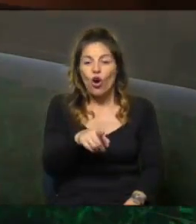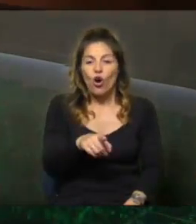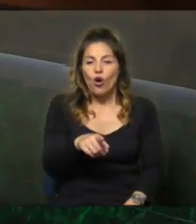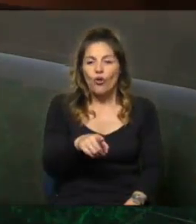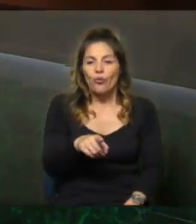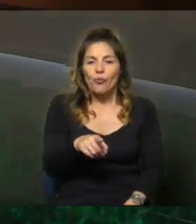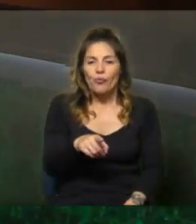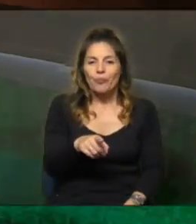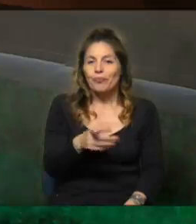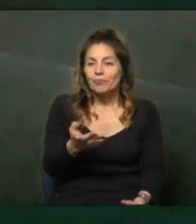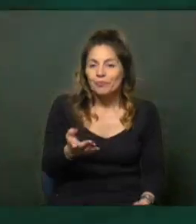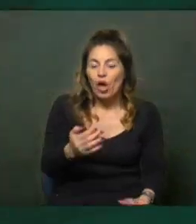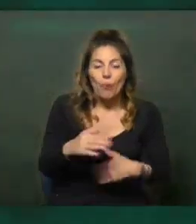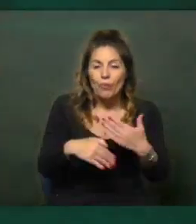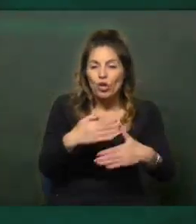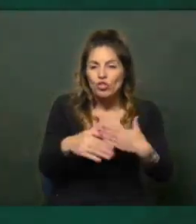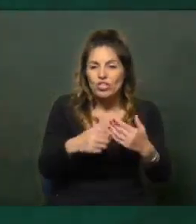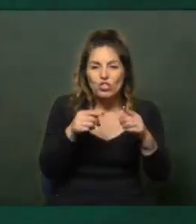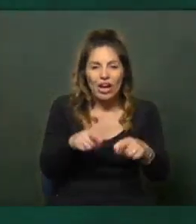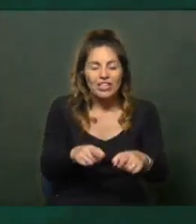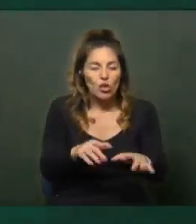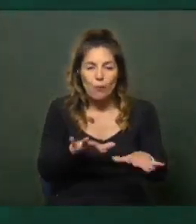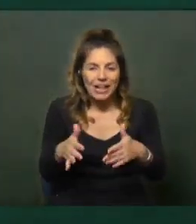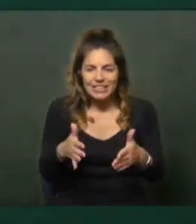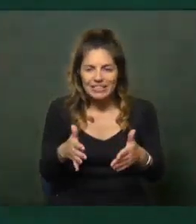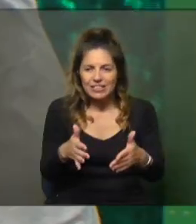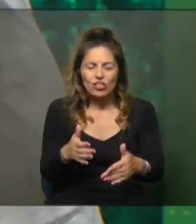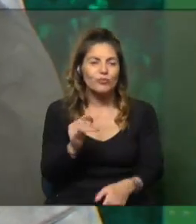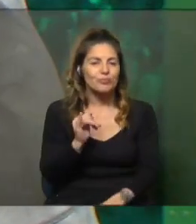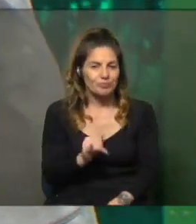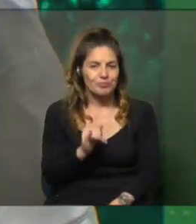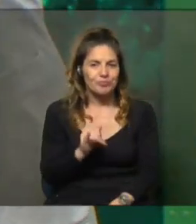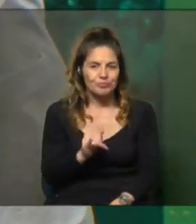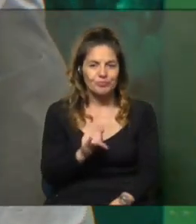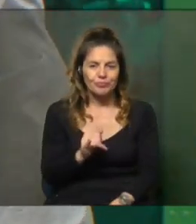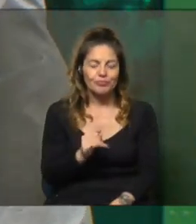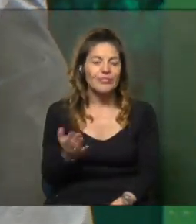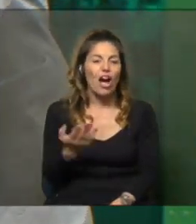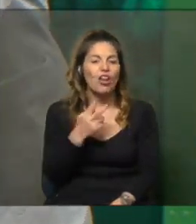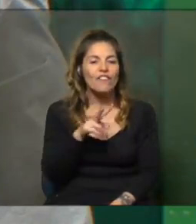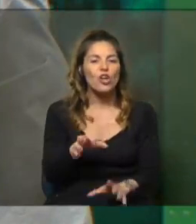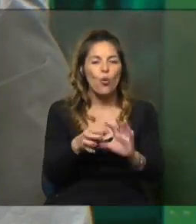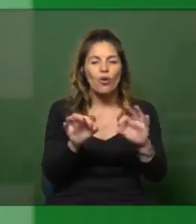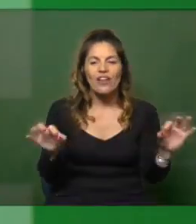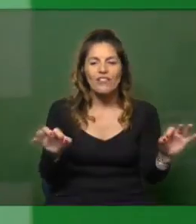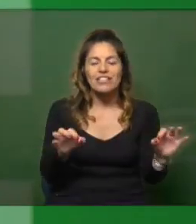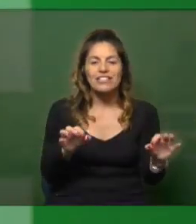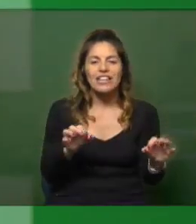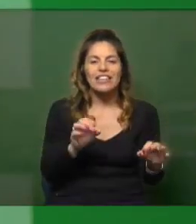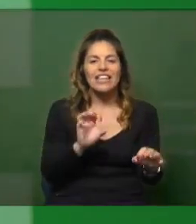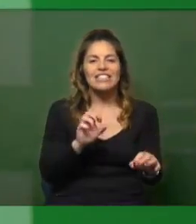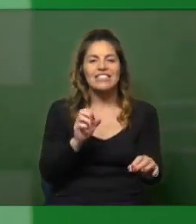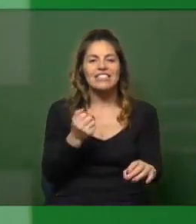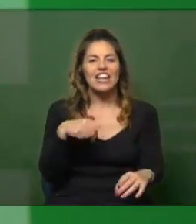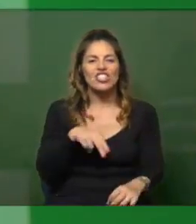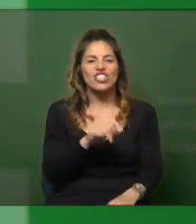desapareció es decir que los procesos también ahí son muy similares total total Sí y ahora encontraba una frase de de Pedro Sánchez No él